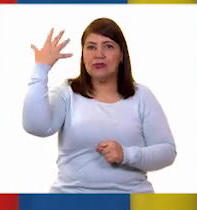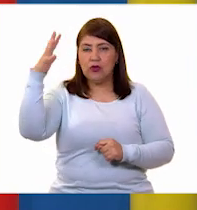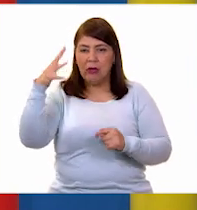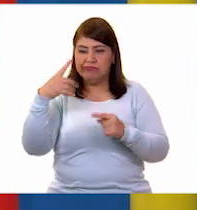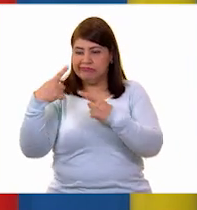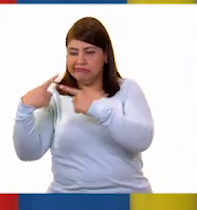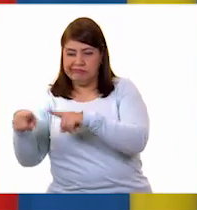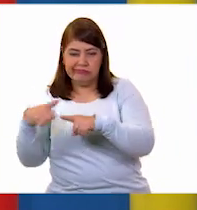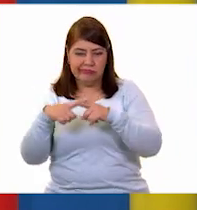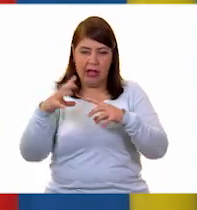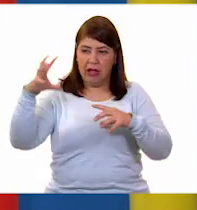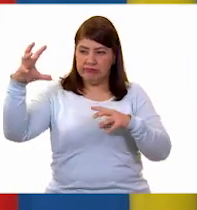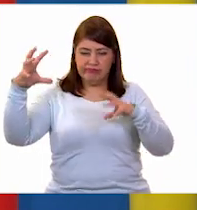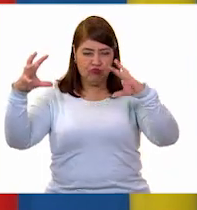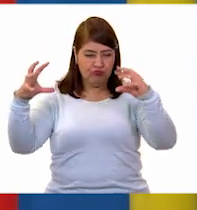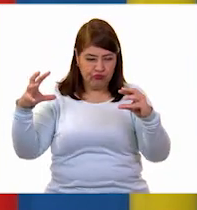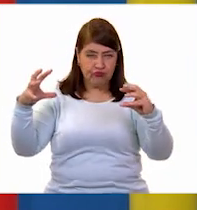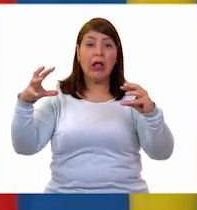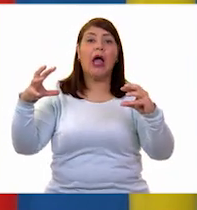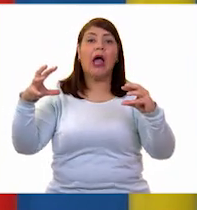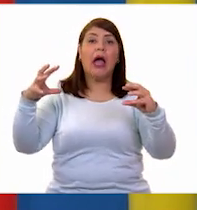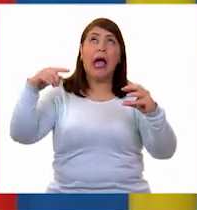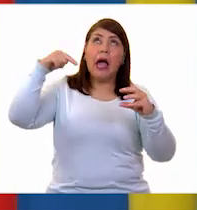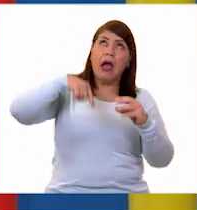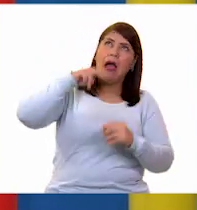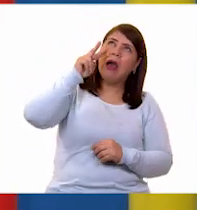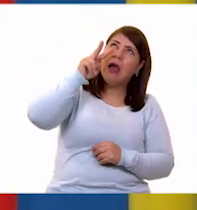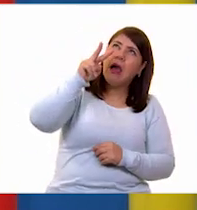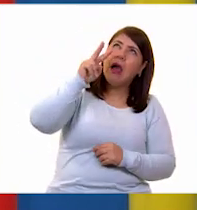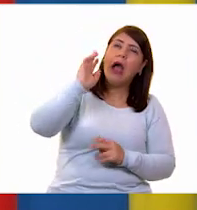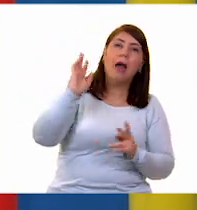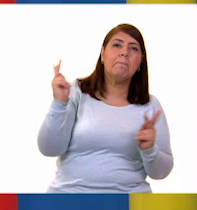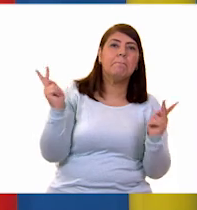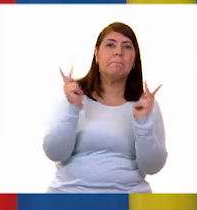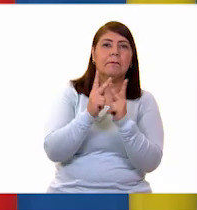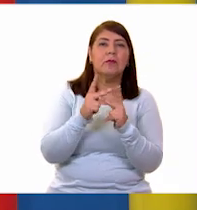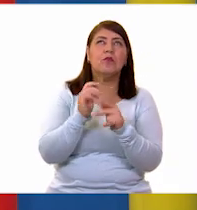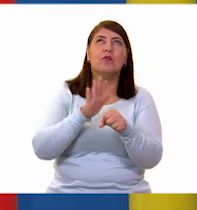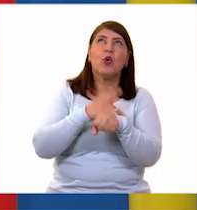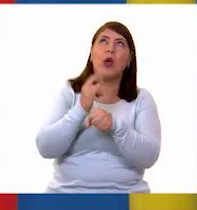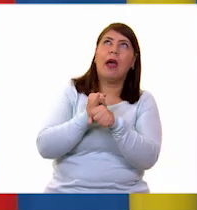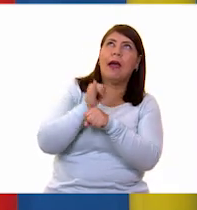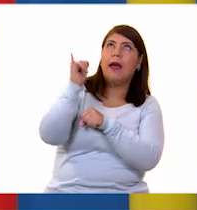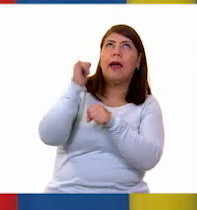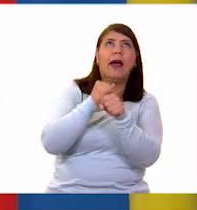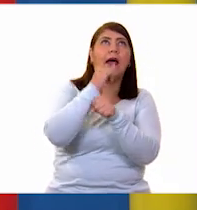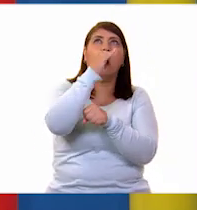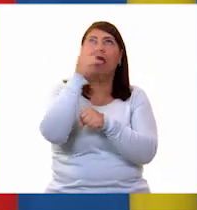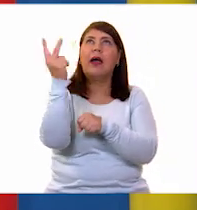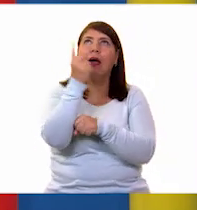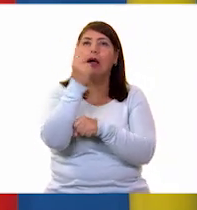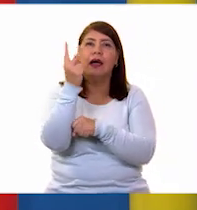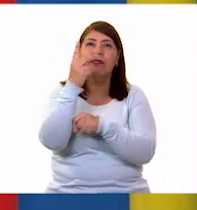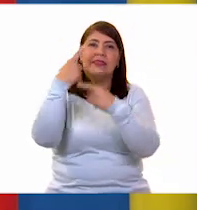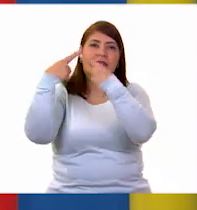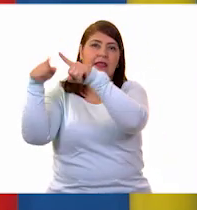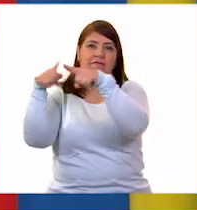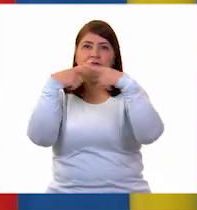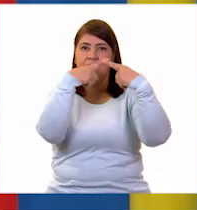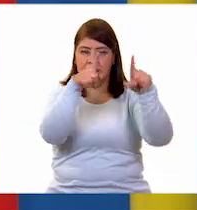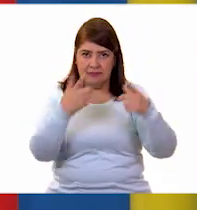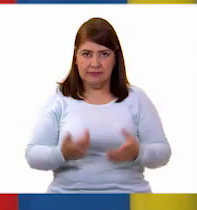tamaño, la vista del tamaño de ambos desde la Tierra es similar, pues su distancia respecto de la Tierra es